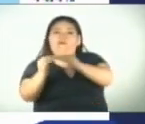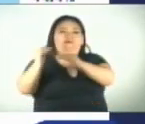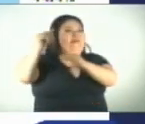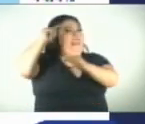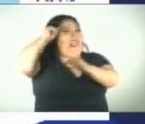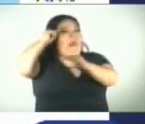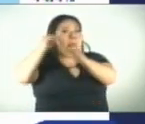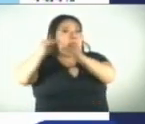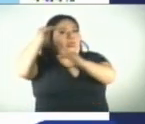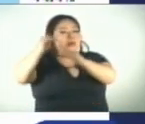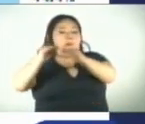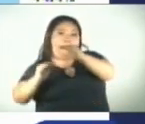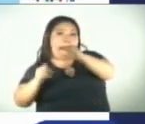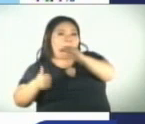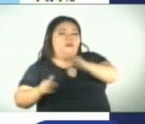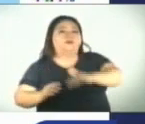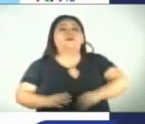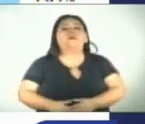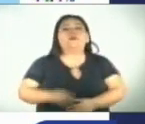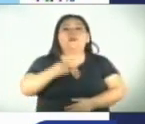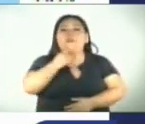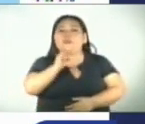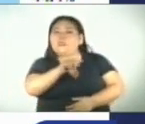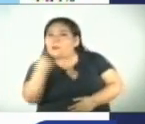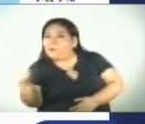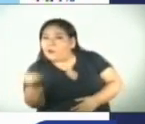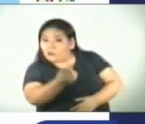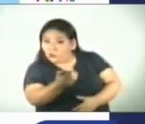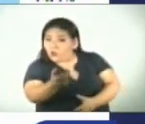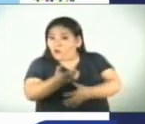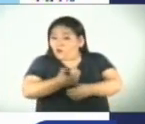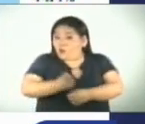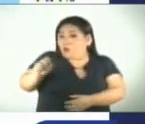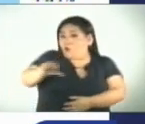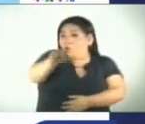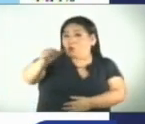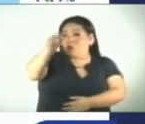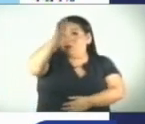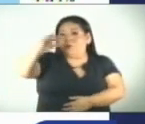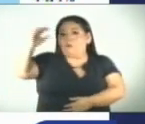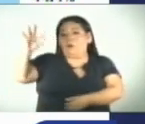consultar a la población sobre la confianza con el voto electrónico en el exterior. Un